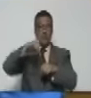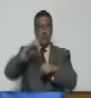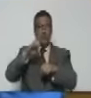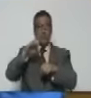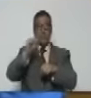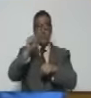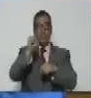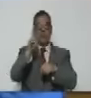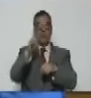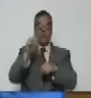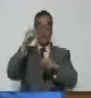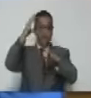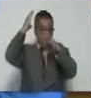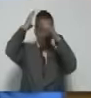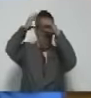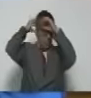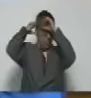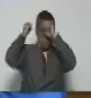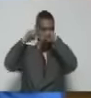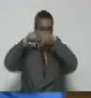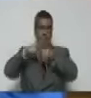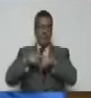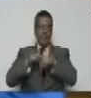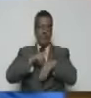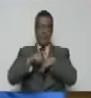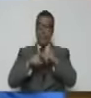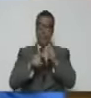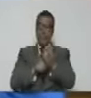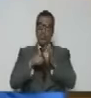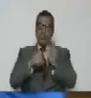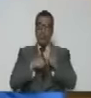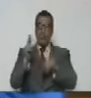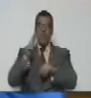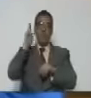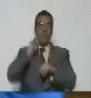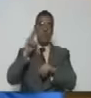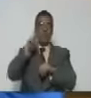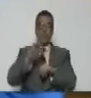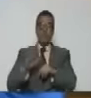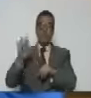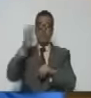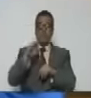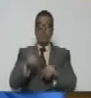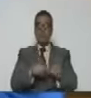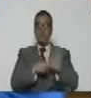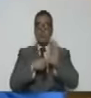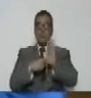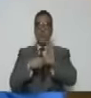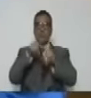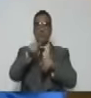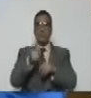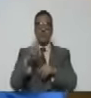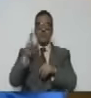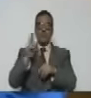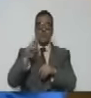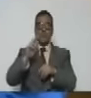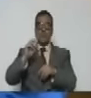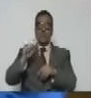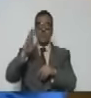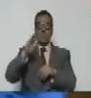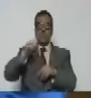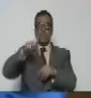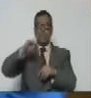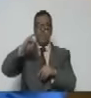García como embajador extraordinario y plenipotenciario de la República Bolivariana de Venezuela ante la República de